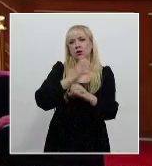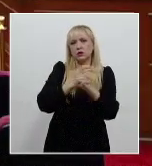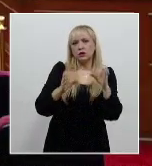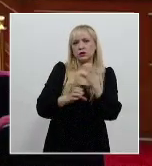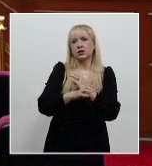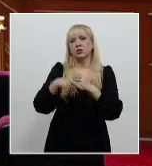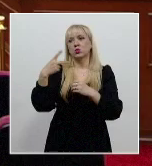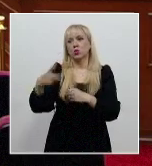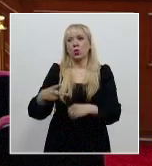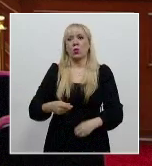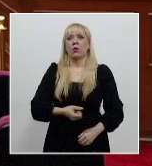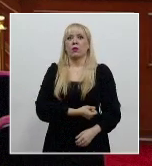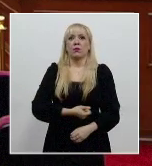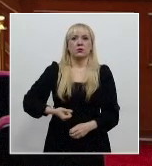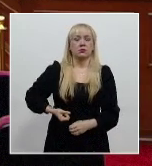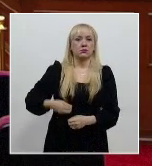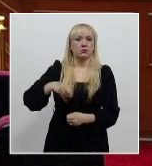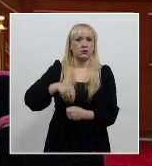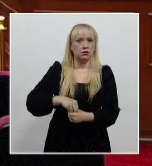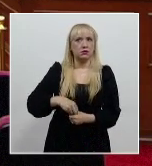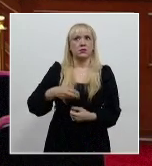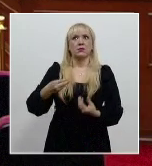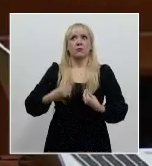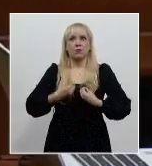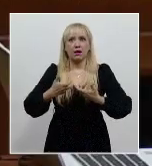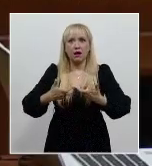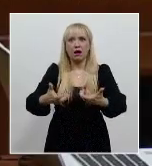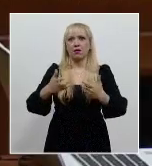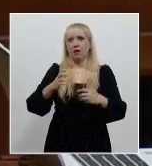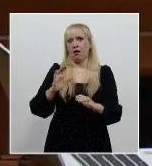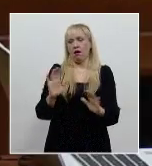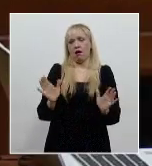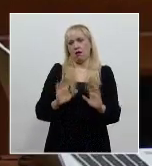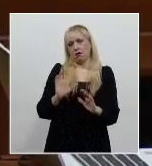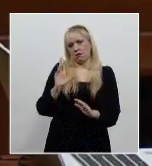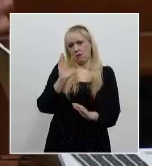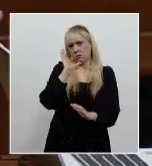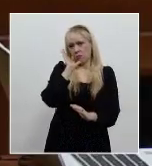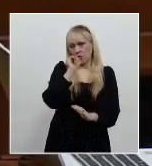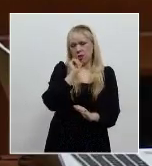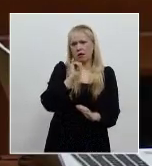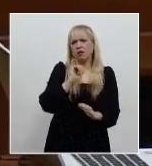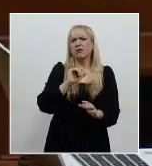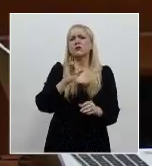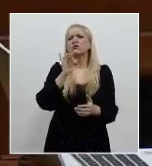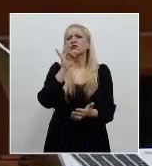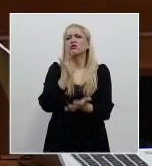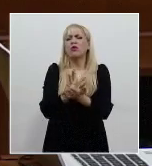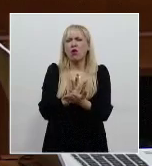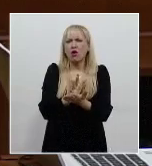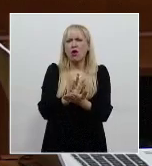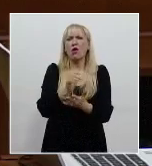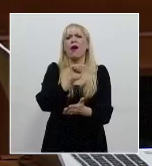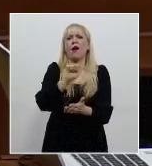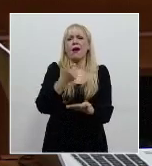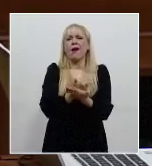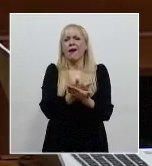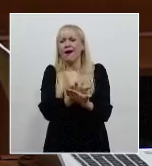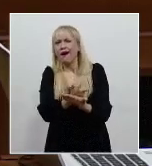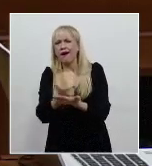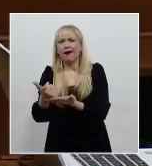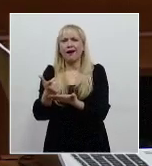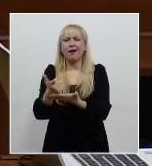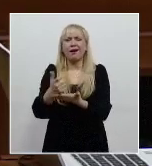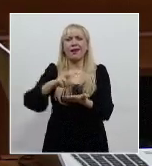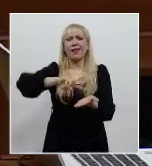capacidad de reacción del Estado mexicano. Se dispuso que se entregara la información que corresponde a